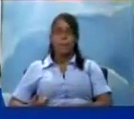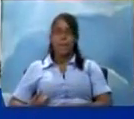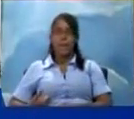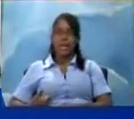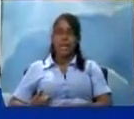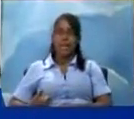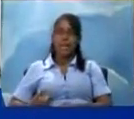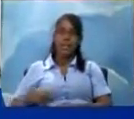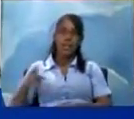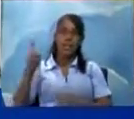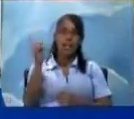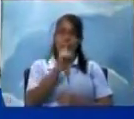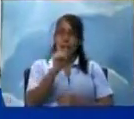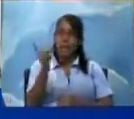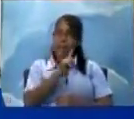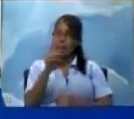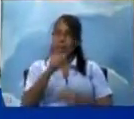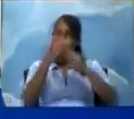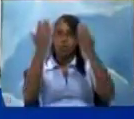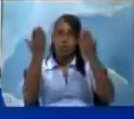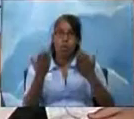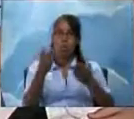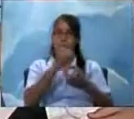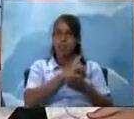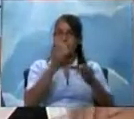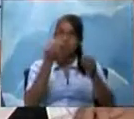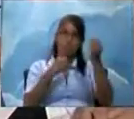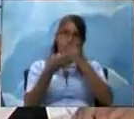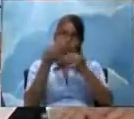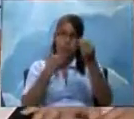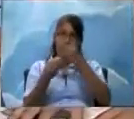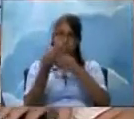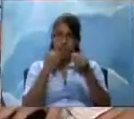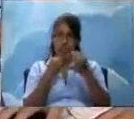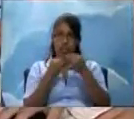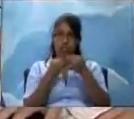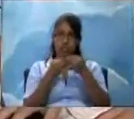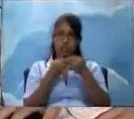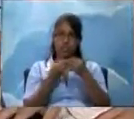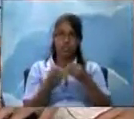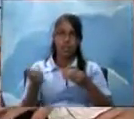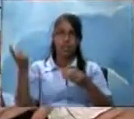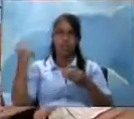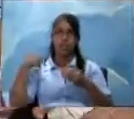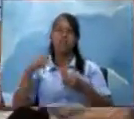tuve hambre, y no me diste de comer, y no me diste de comer,